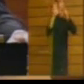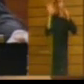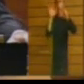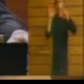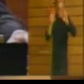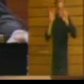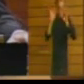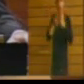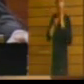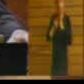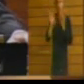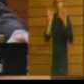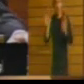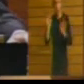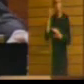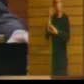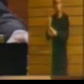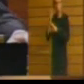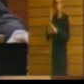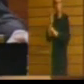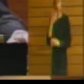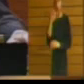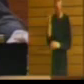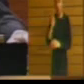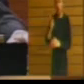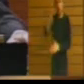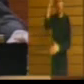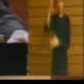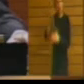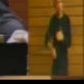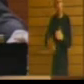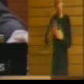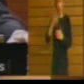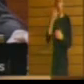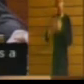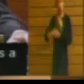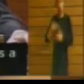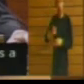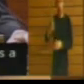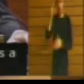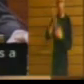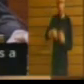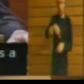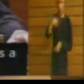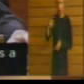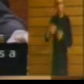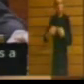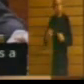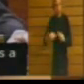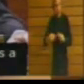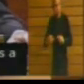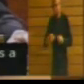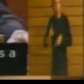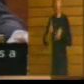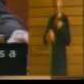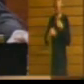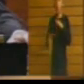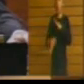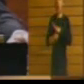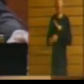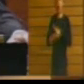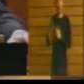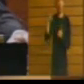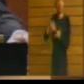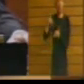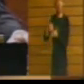luego y castigaremos y multaremos a los comercios que no rotulen en una determinada lengua. Seguiremos luego exigiendo